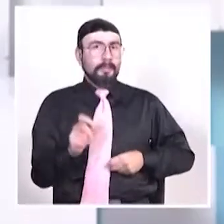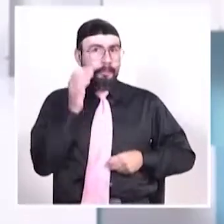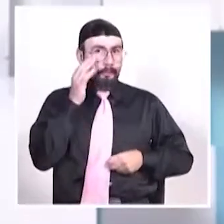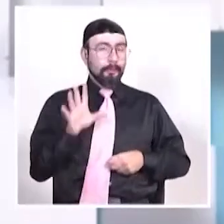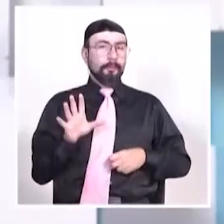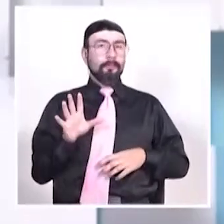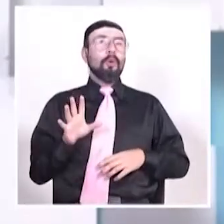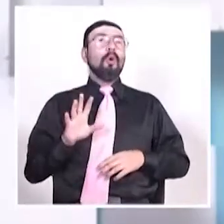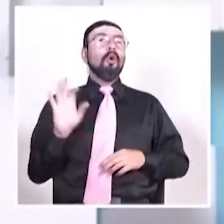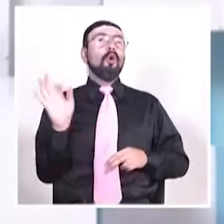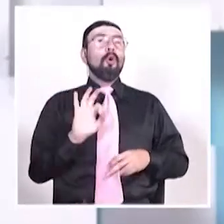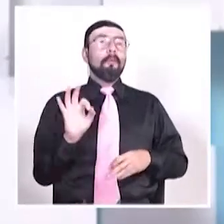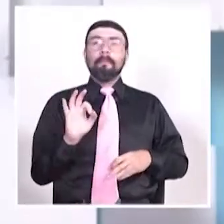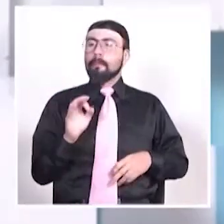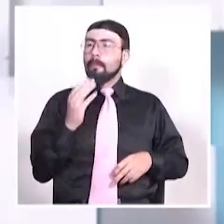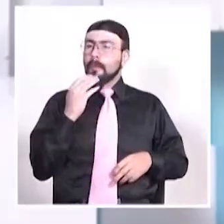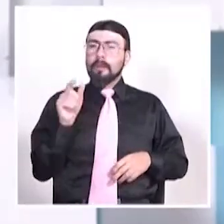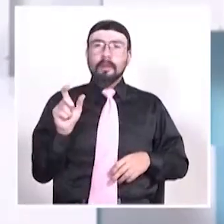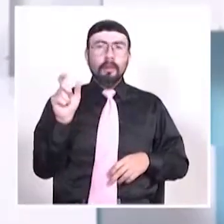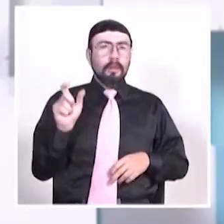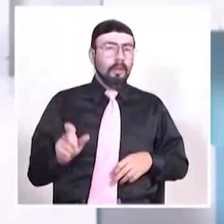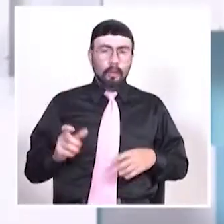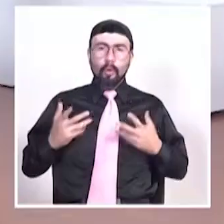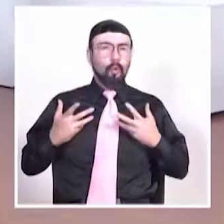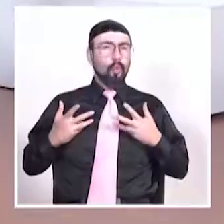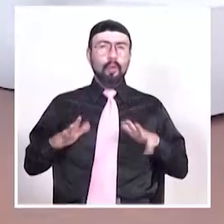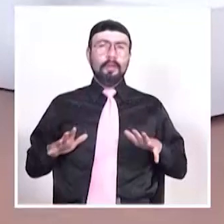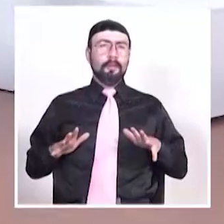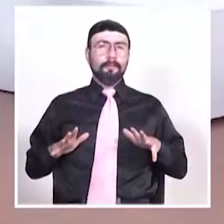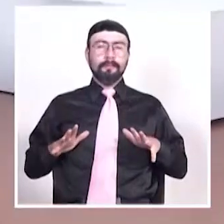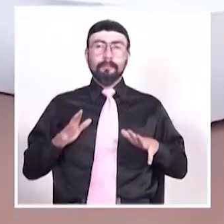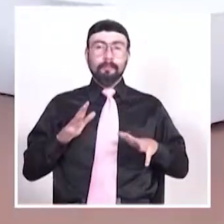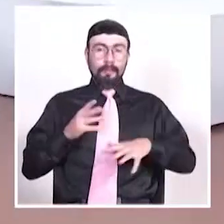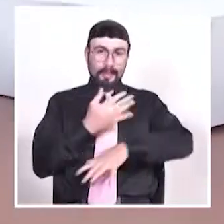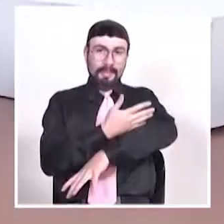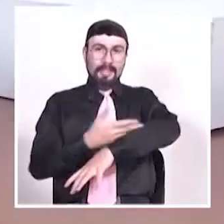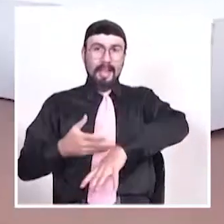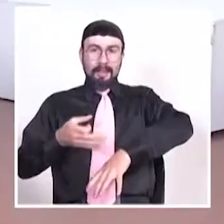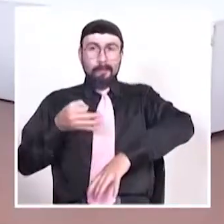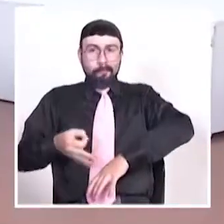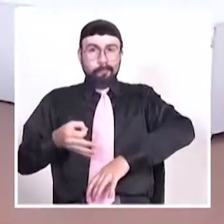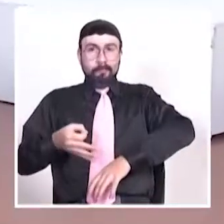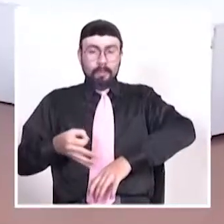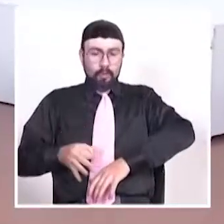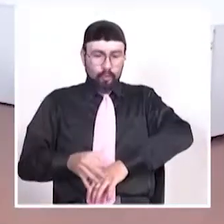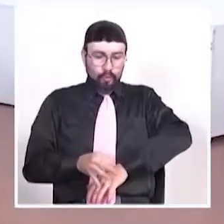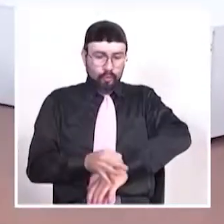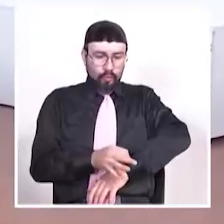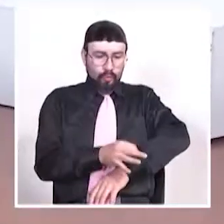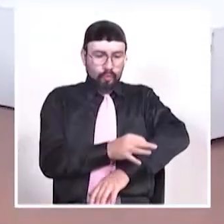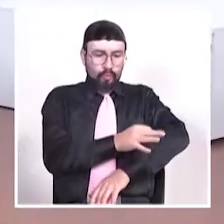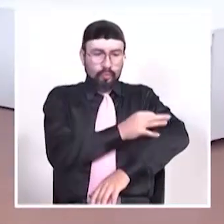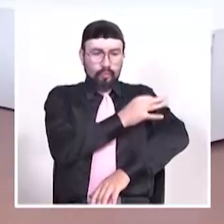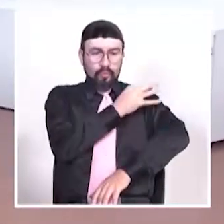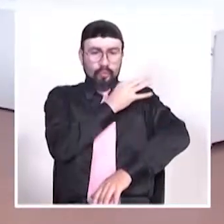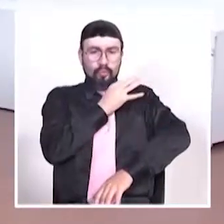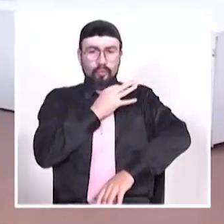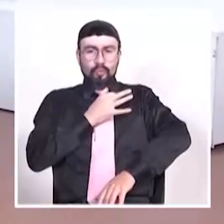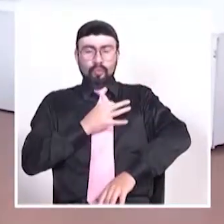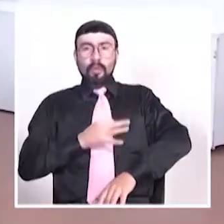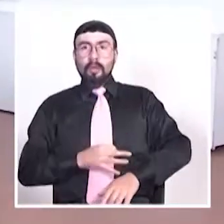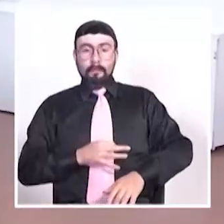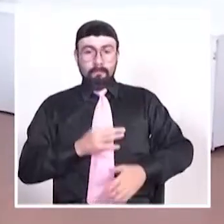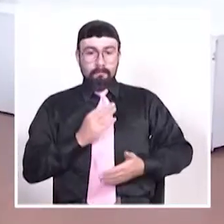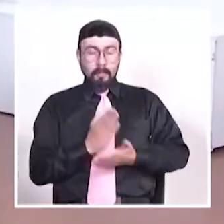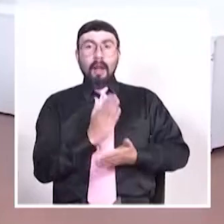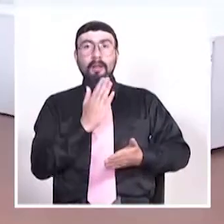O cualquier trombo que se genere en cualquier parte del cuerpo que llegue